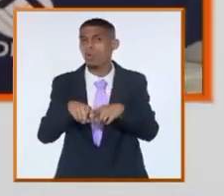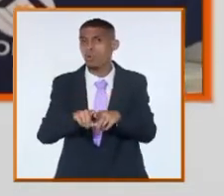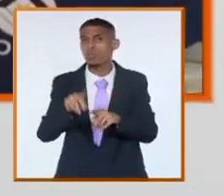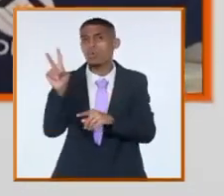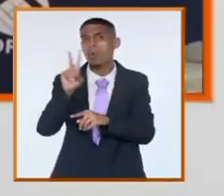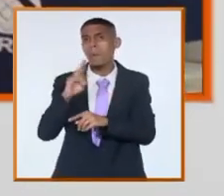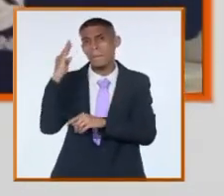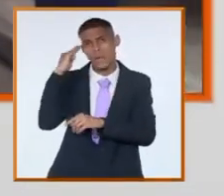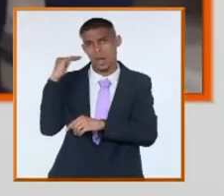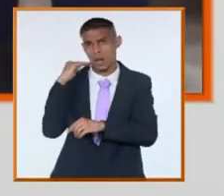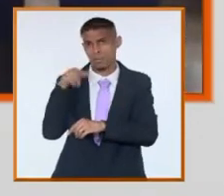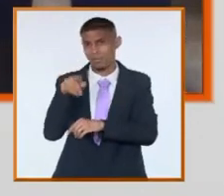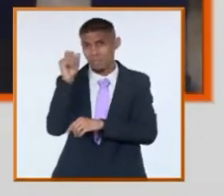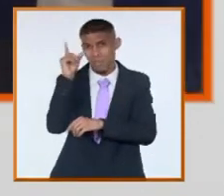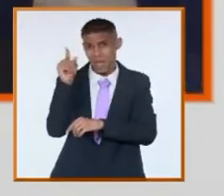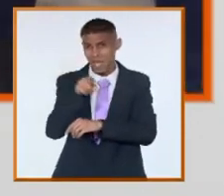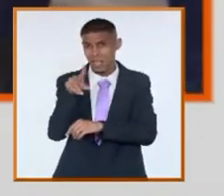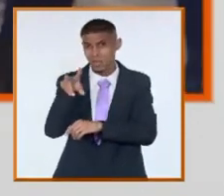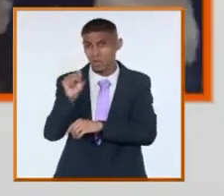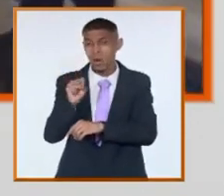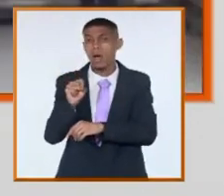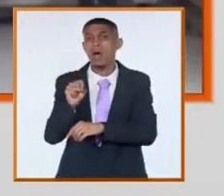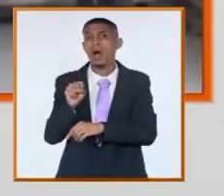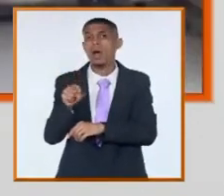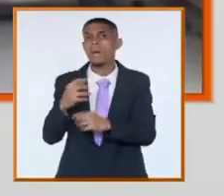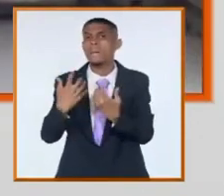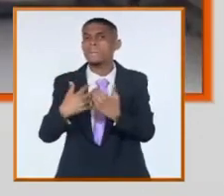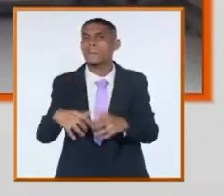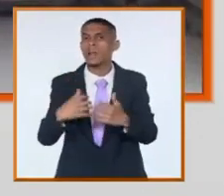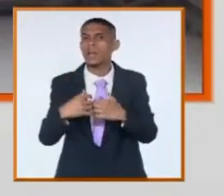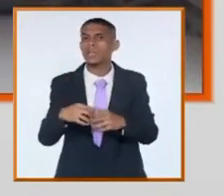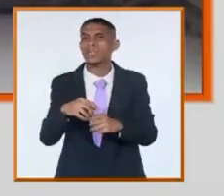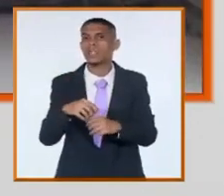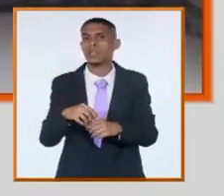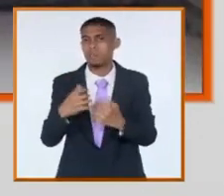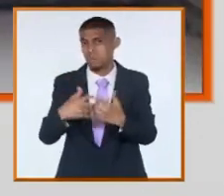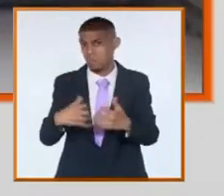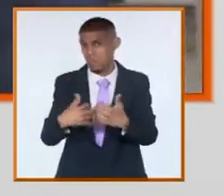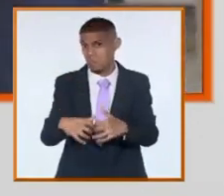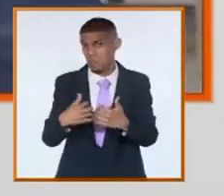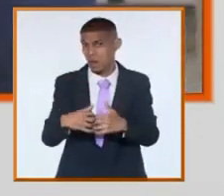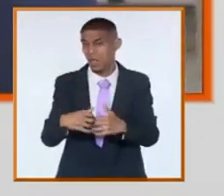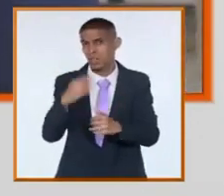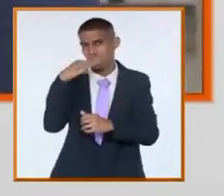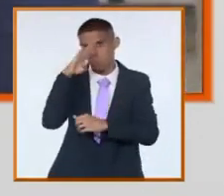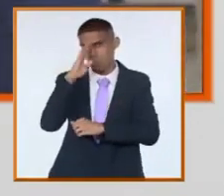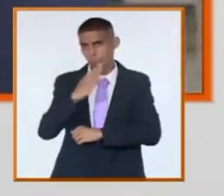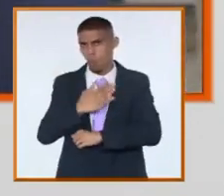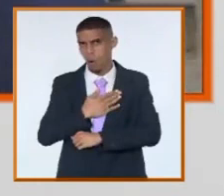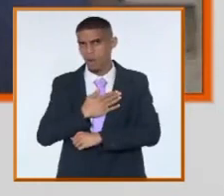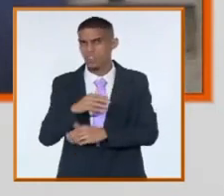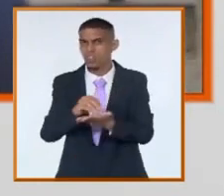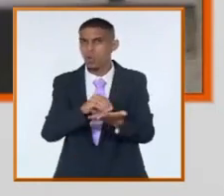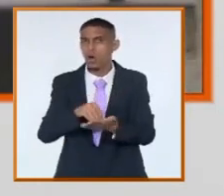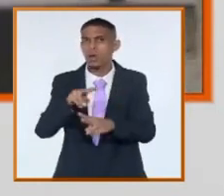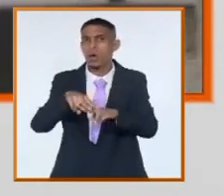esa experiencia la trasladamos una planta ciento por ciento cubana en Holguín Y entonces